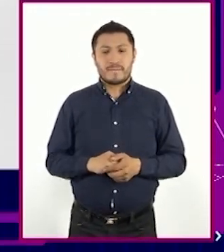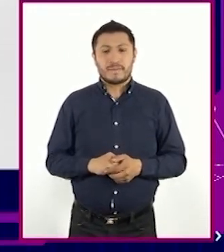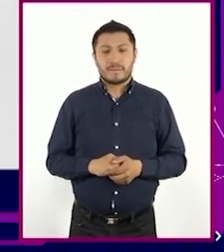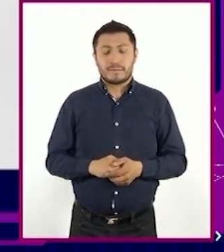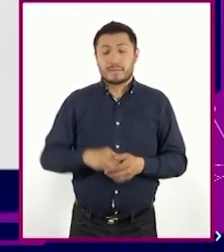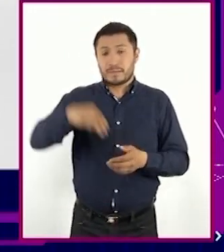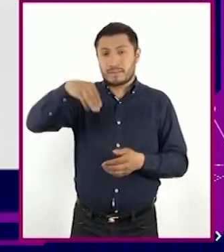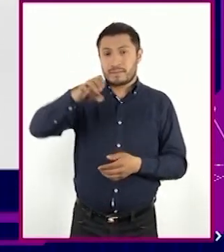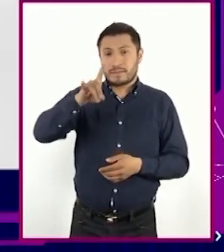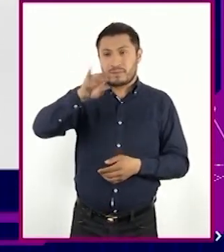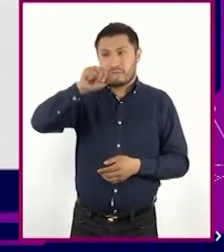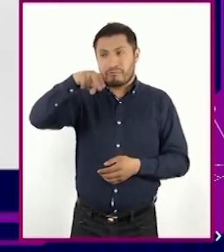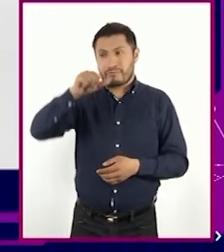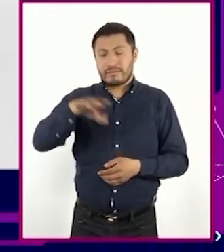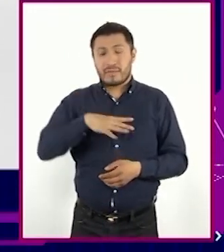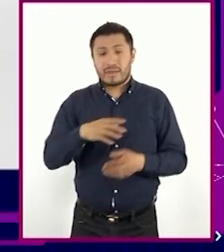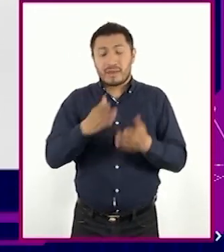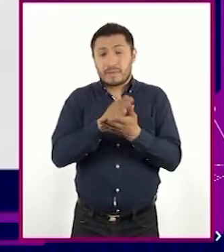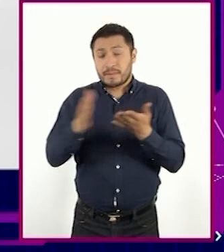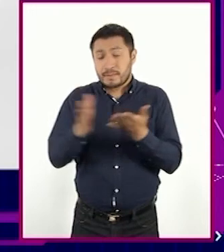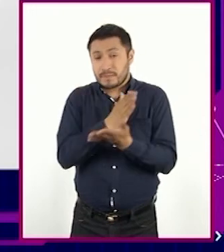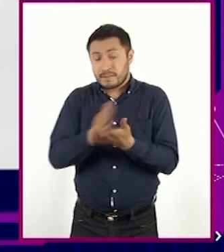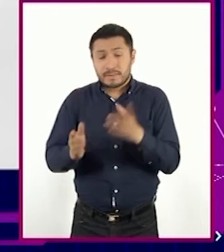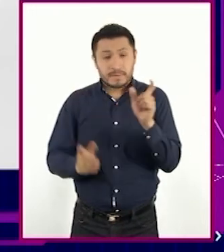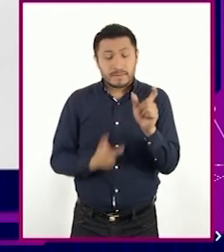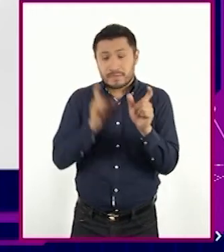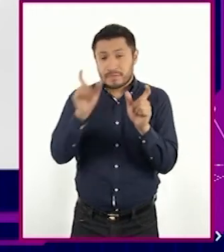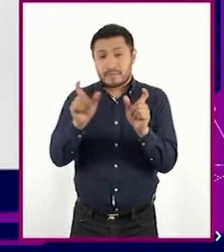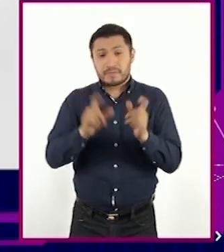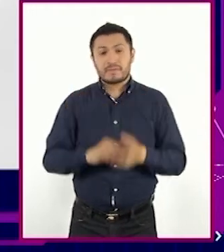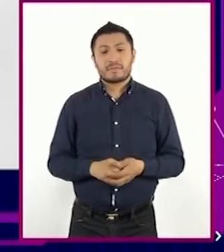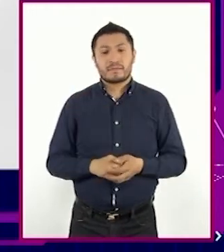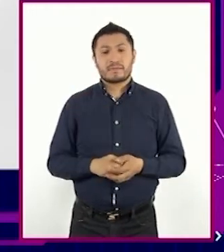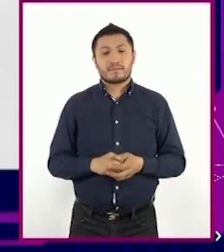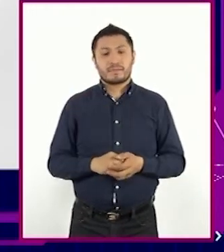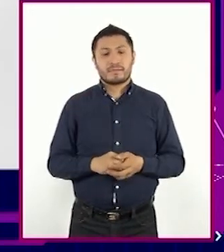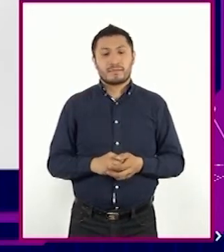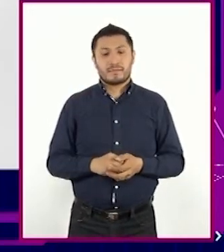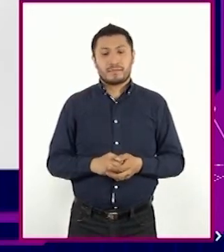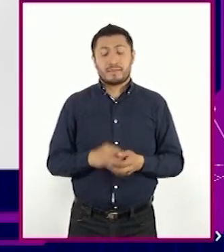La mediana, que separa el conjunto de datos en dos mitades.